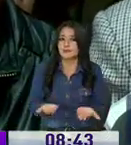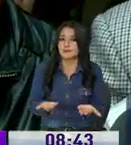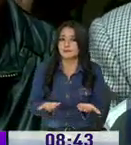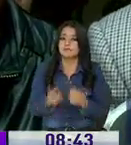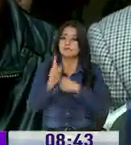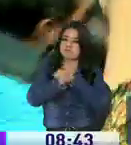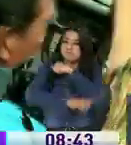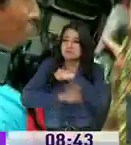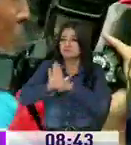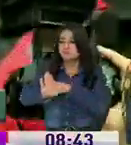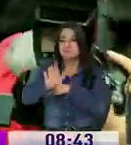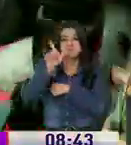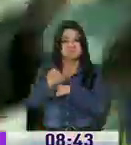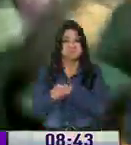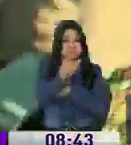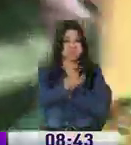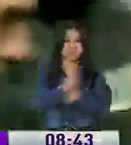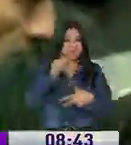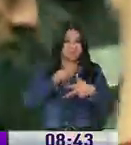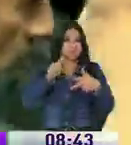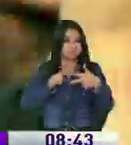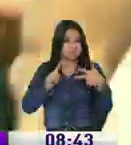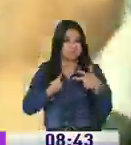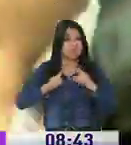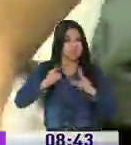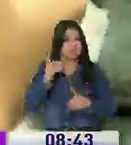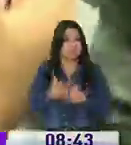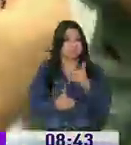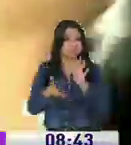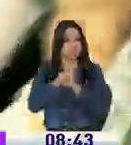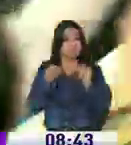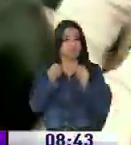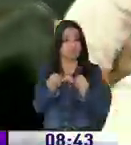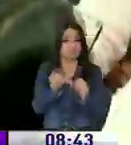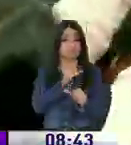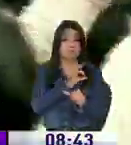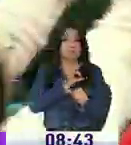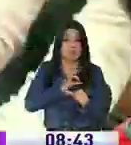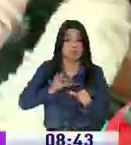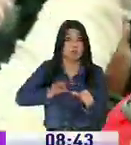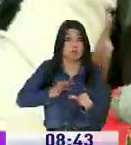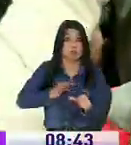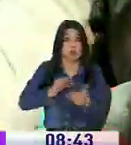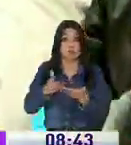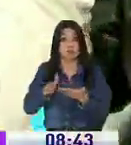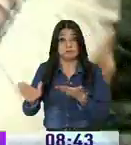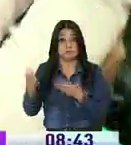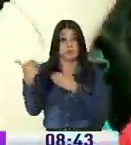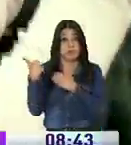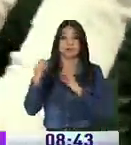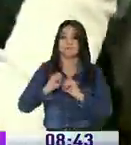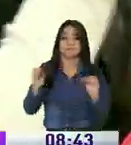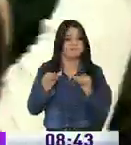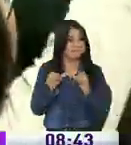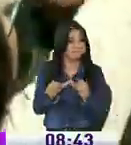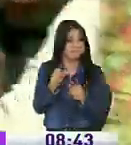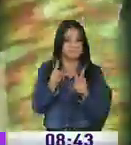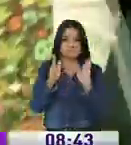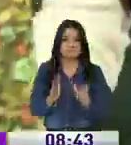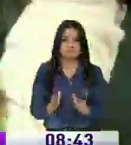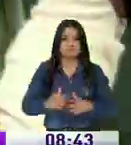las medidas cautelares. Sin embargo, el proceso legal continúa y Pavón logró no ser despojada del cargo,